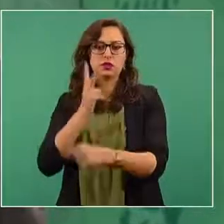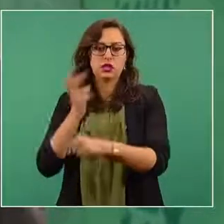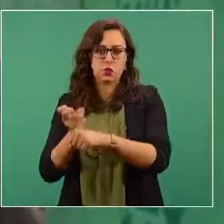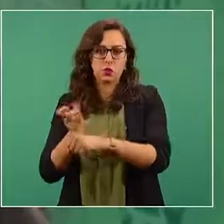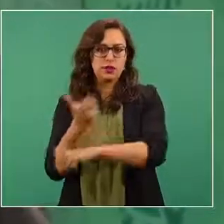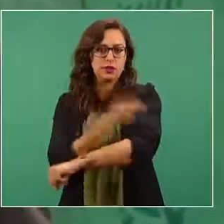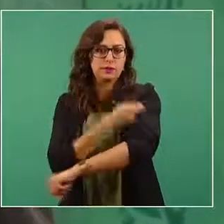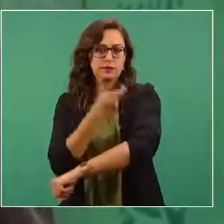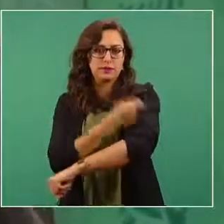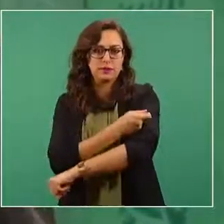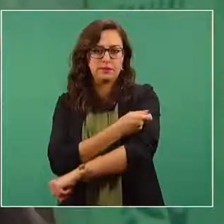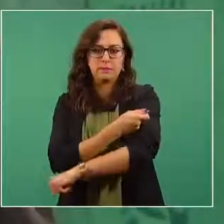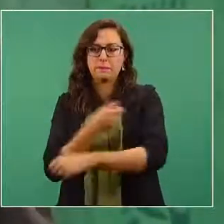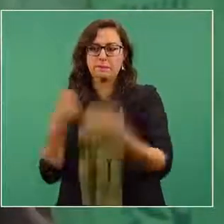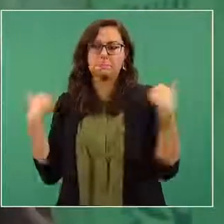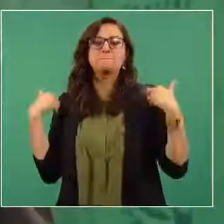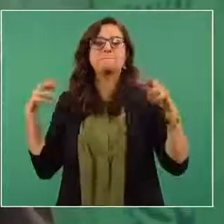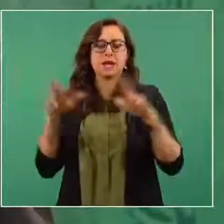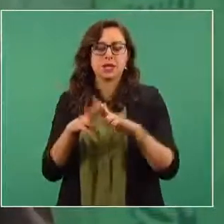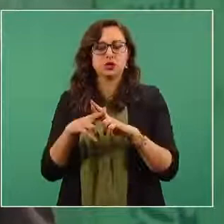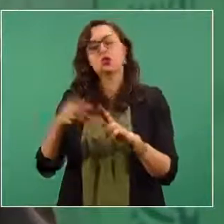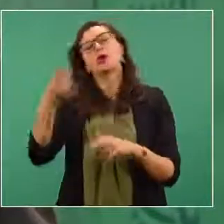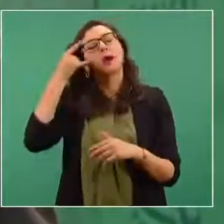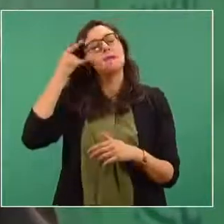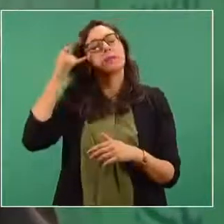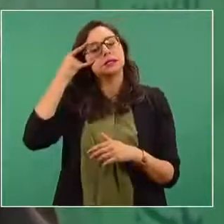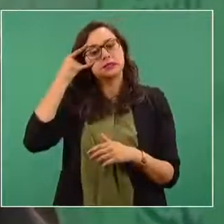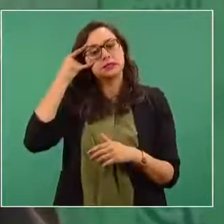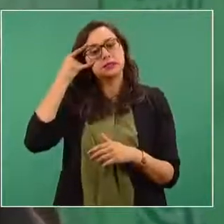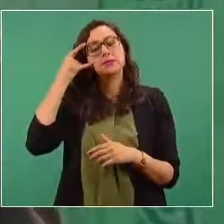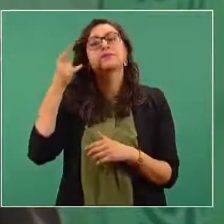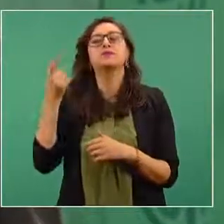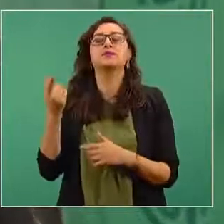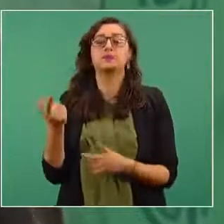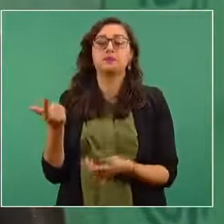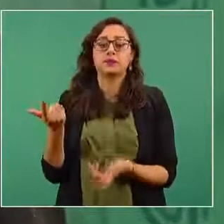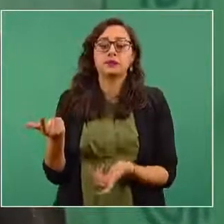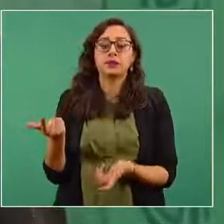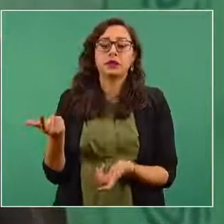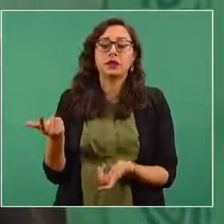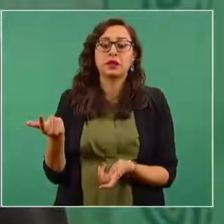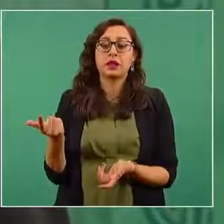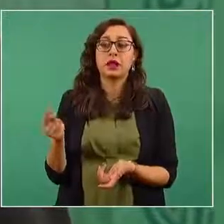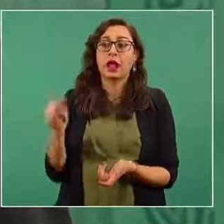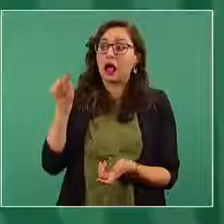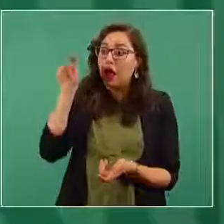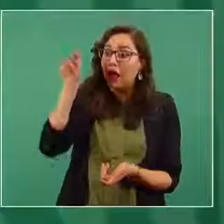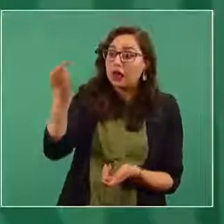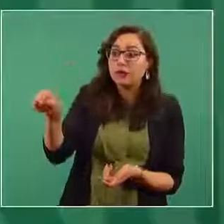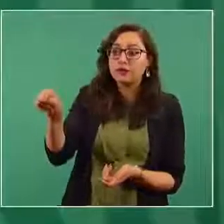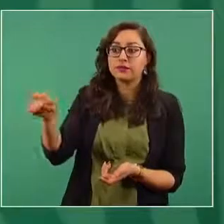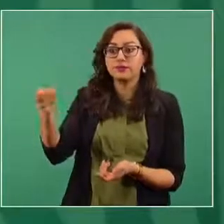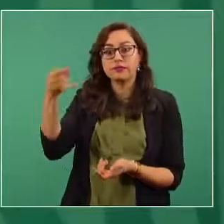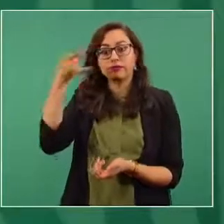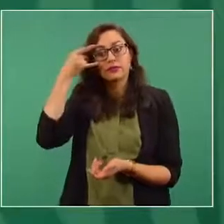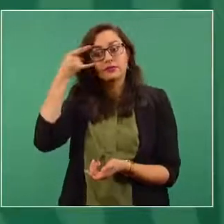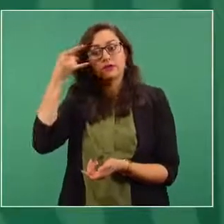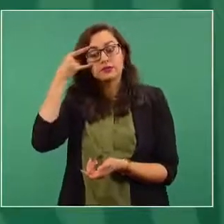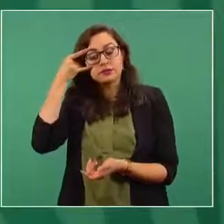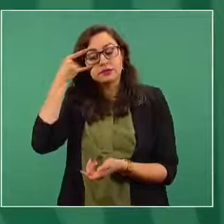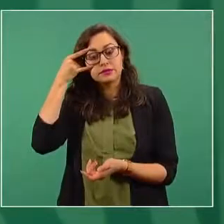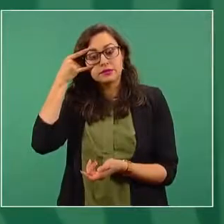vez todos los maestros de Campeche. Entonces, si en Campeche